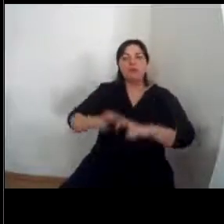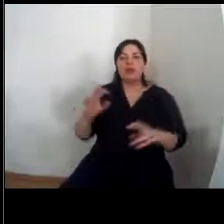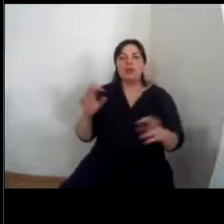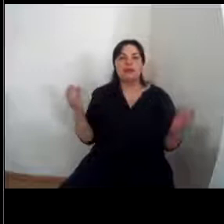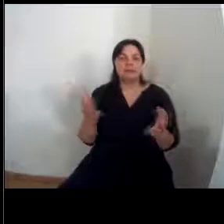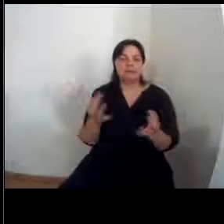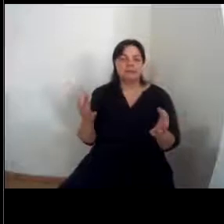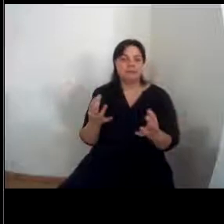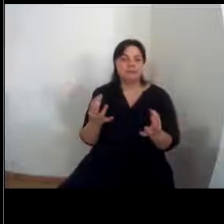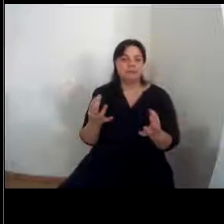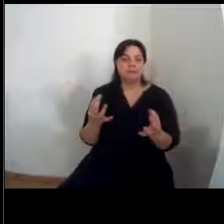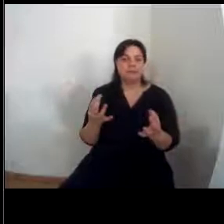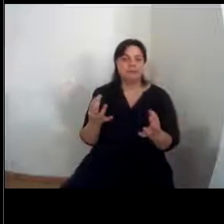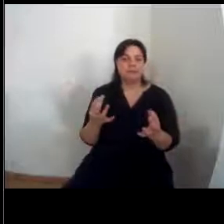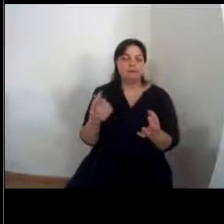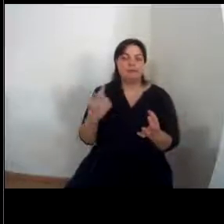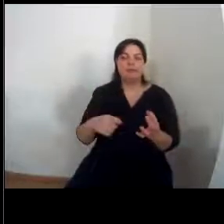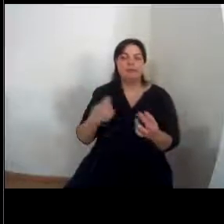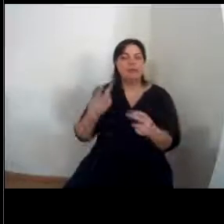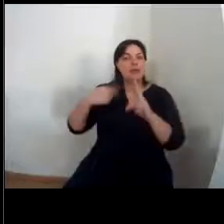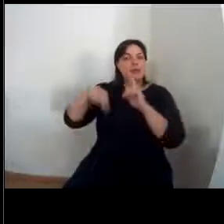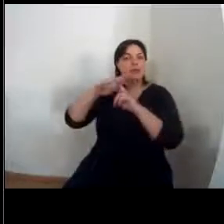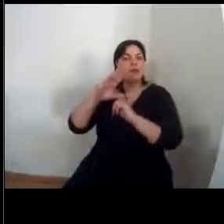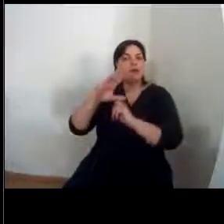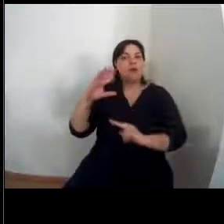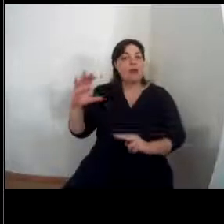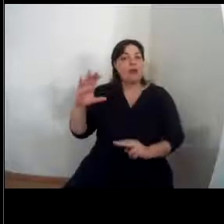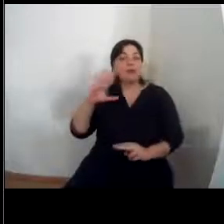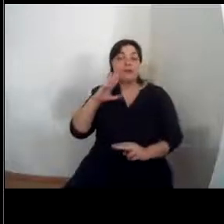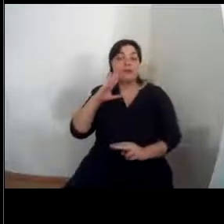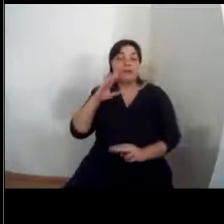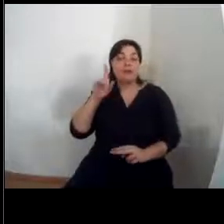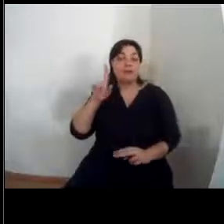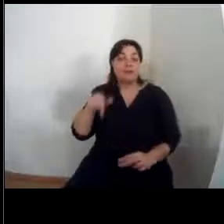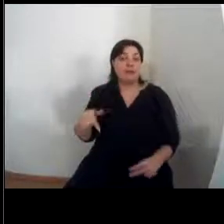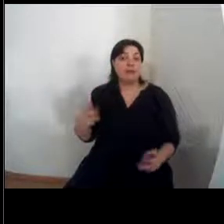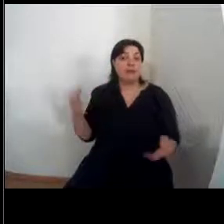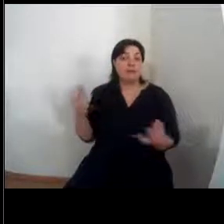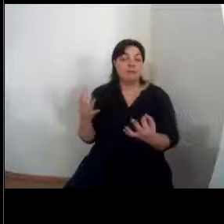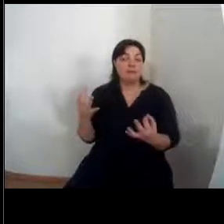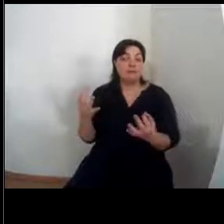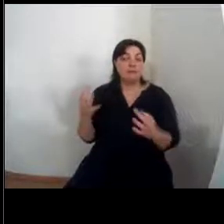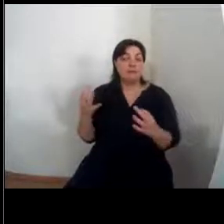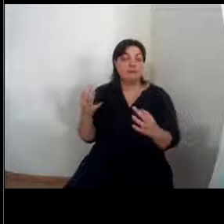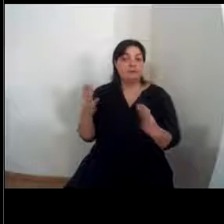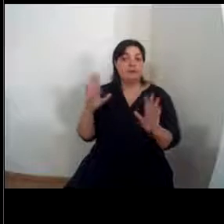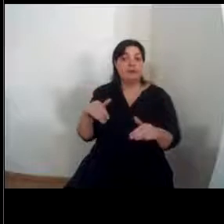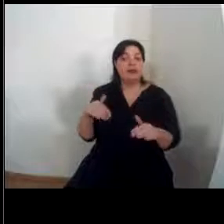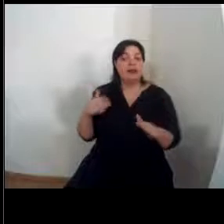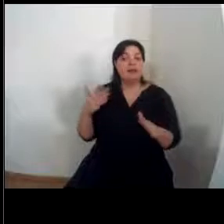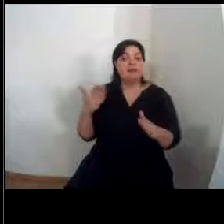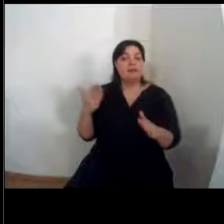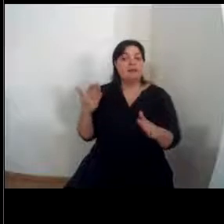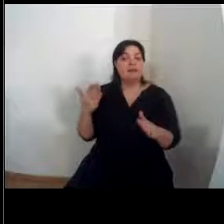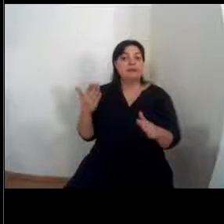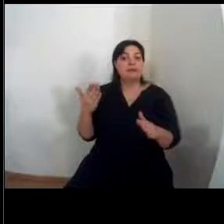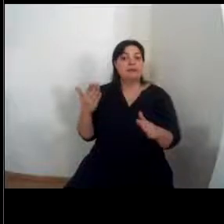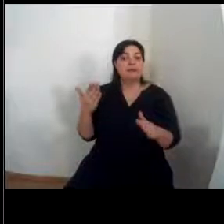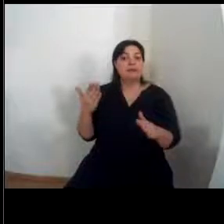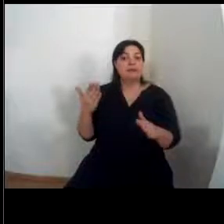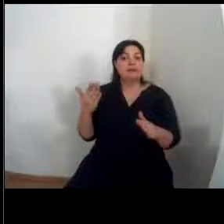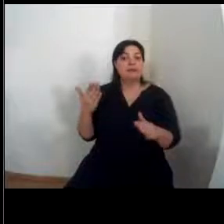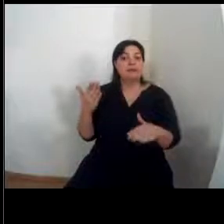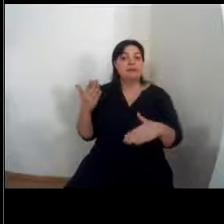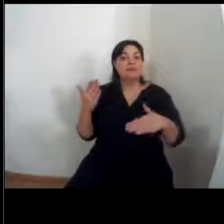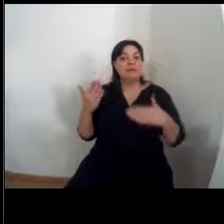como bien decía nuestra presidenta de la Diputación de Cáceres, ese avance hacia la eliminación o ese avance de